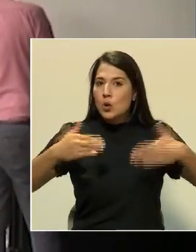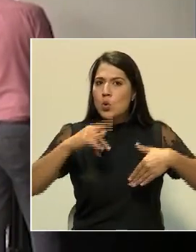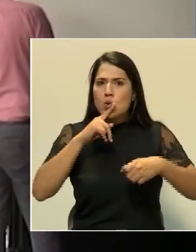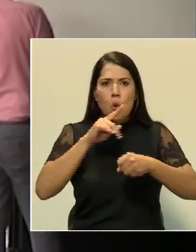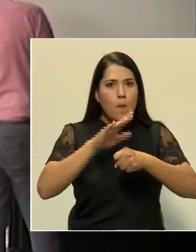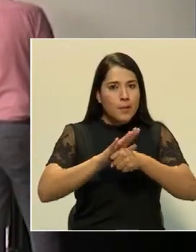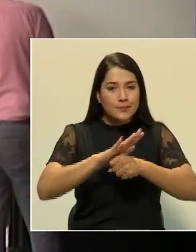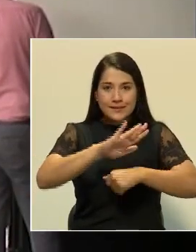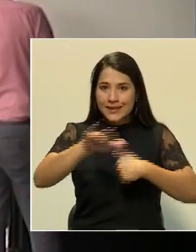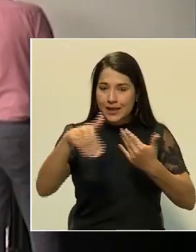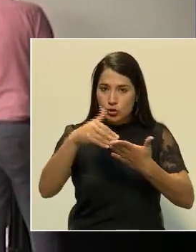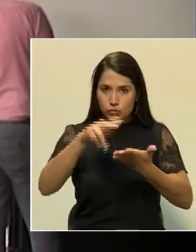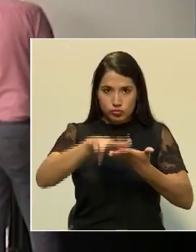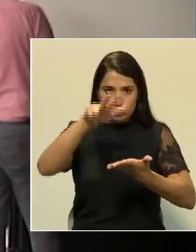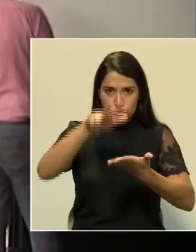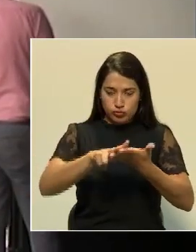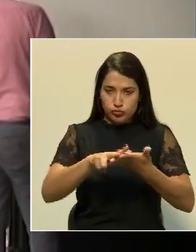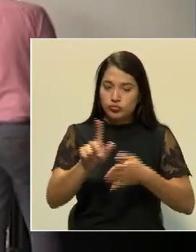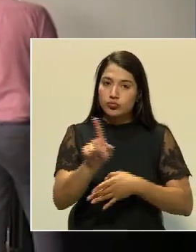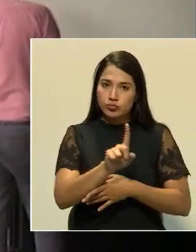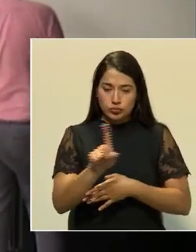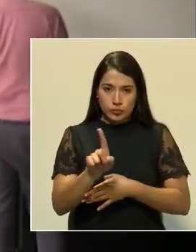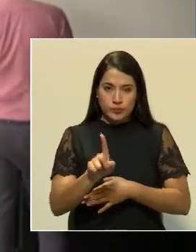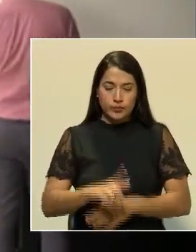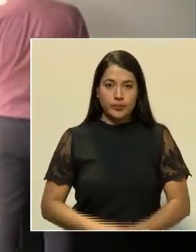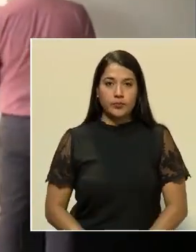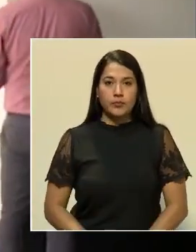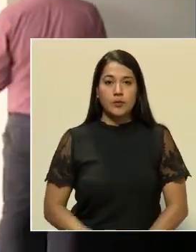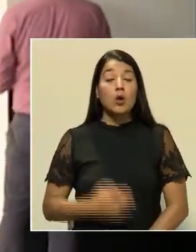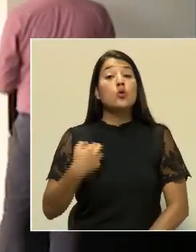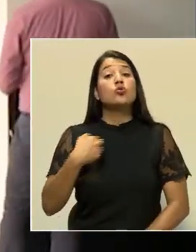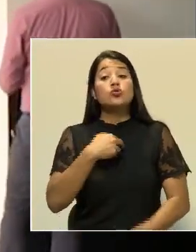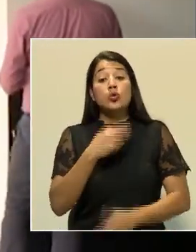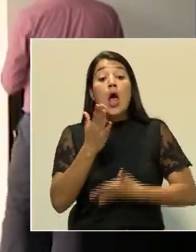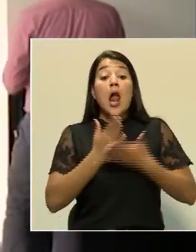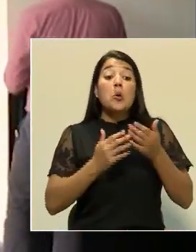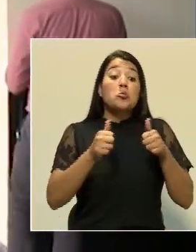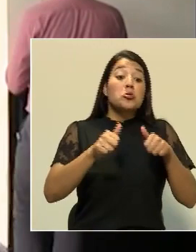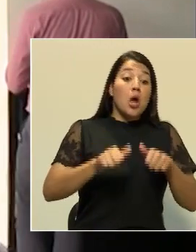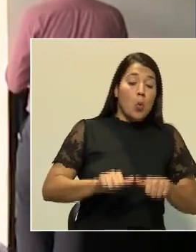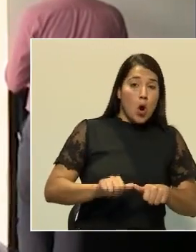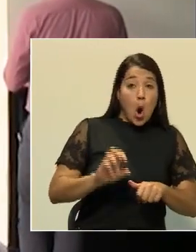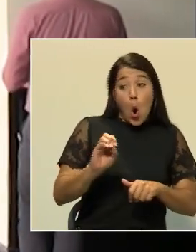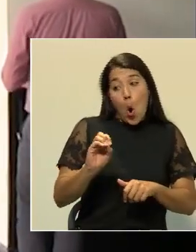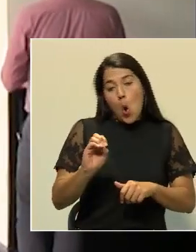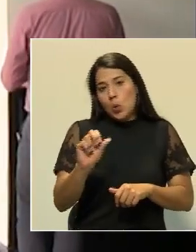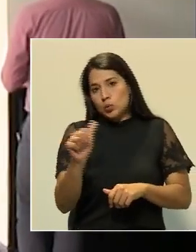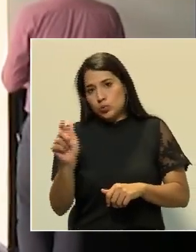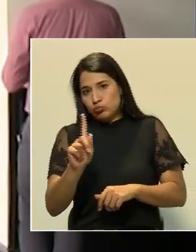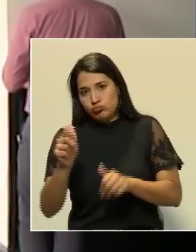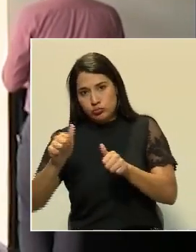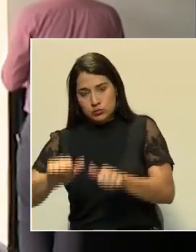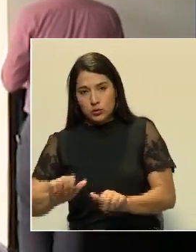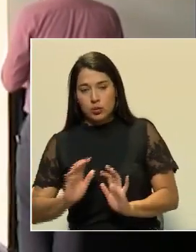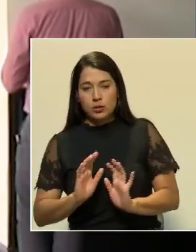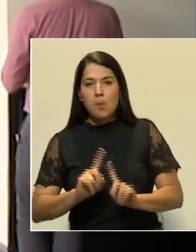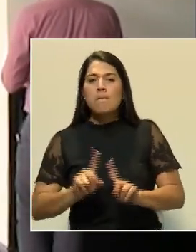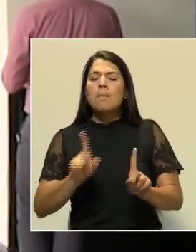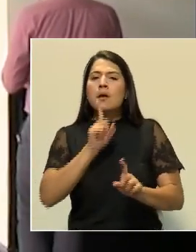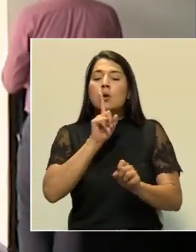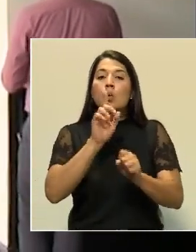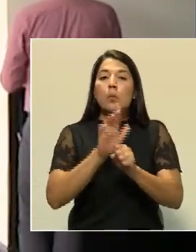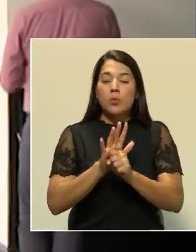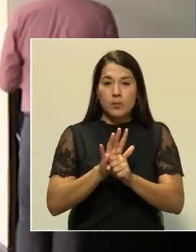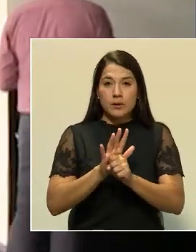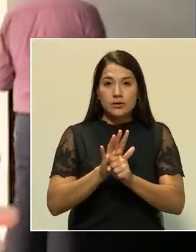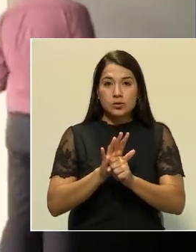de votar por el fondo todos los proyectos. Estaremos de acuerdo en uno, o no estaremos de acuerdo en otro. Pero el